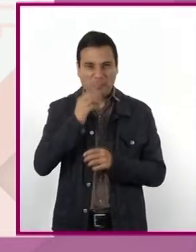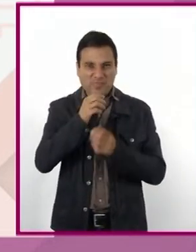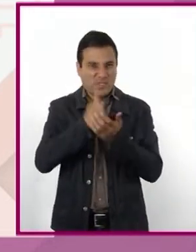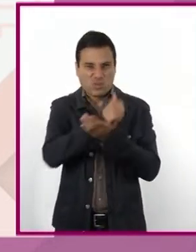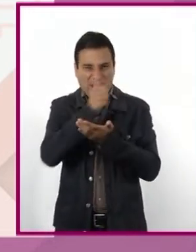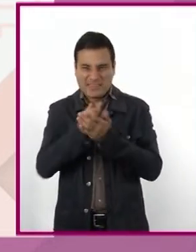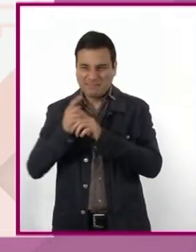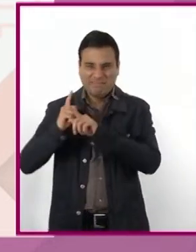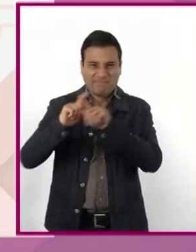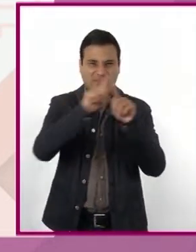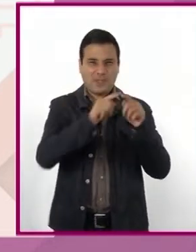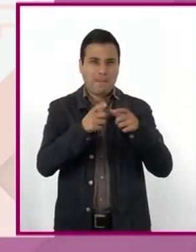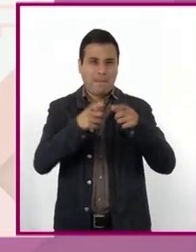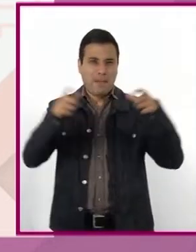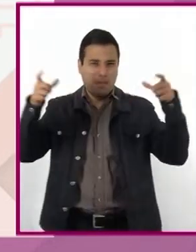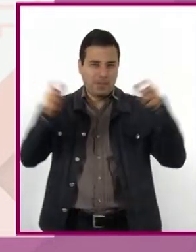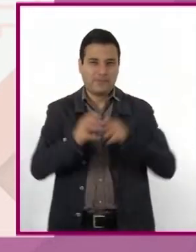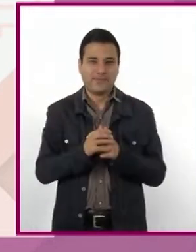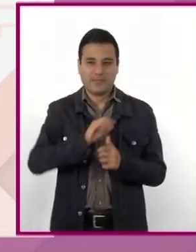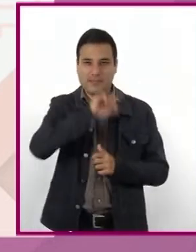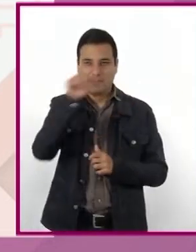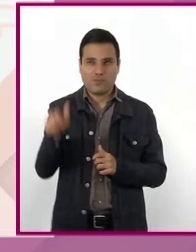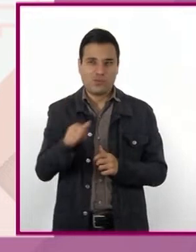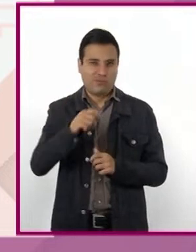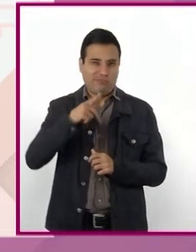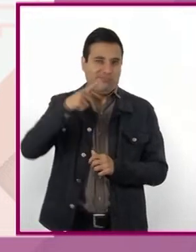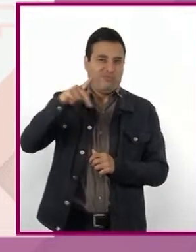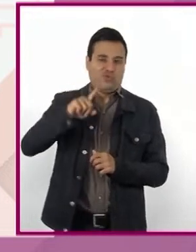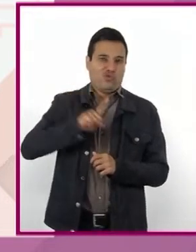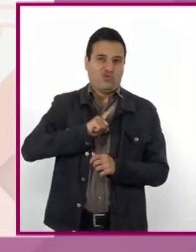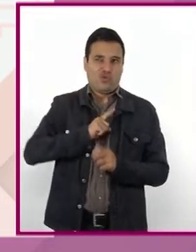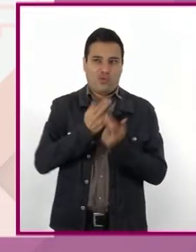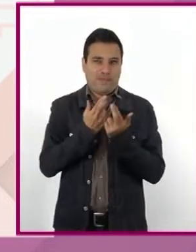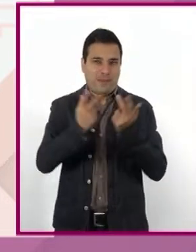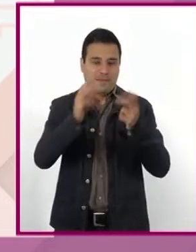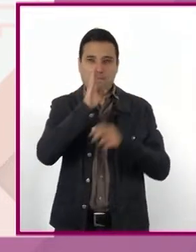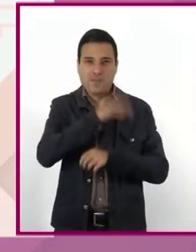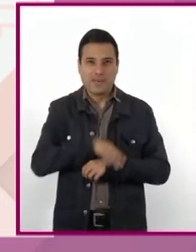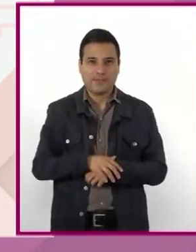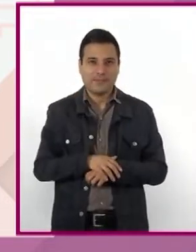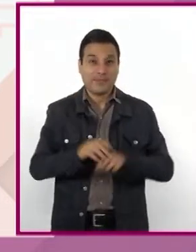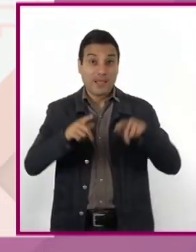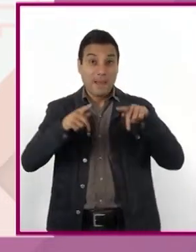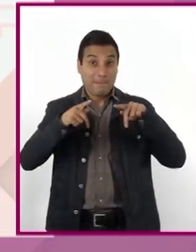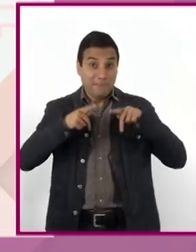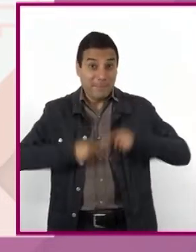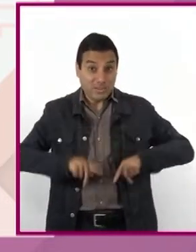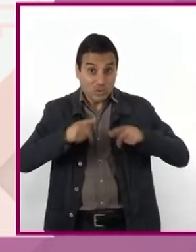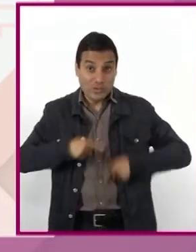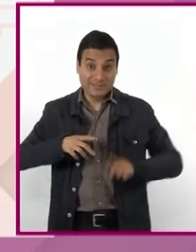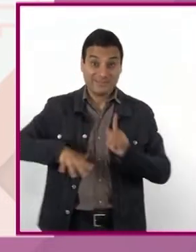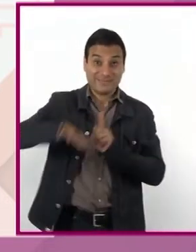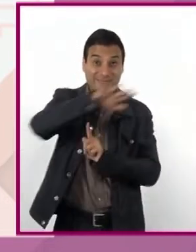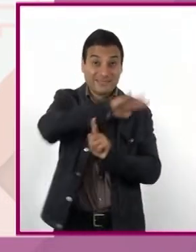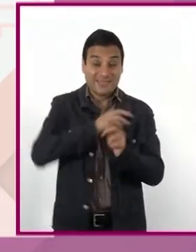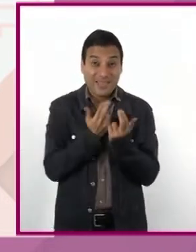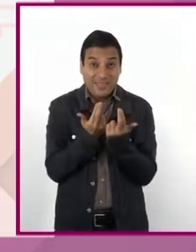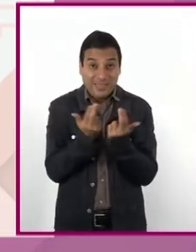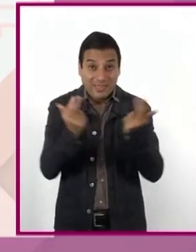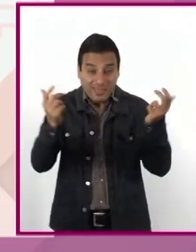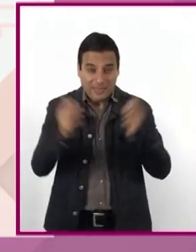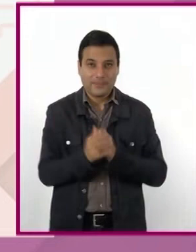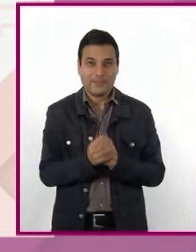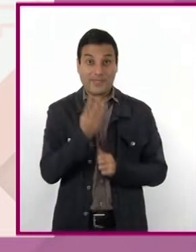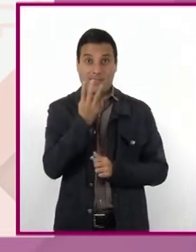civilizaciones enteras ser destruidas por ellas mismas. Los humanos, su destrucción del medio ambiente, las 3